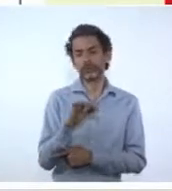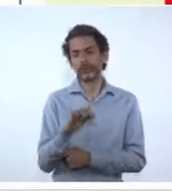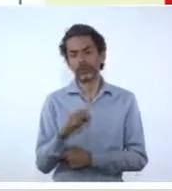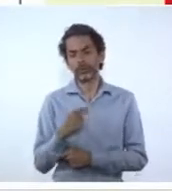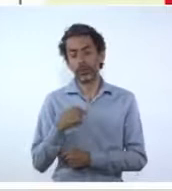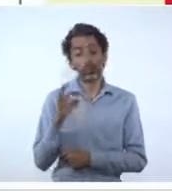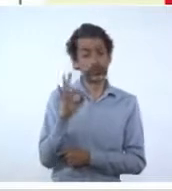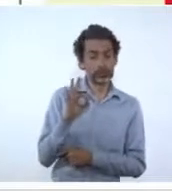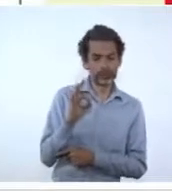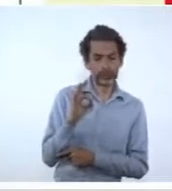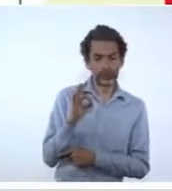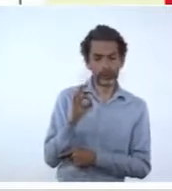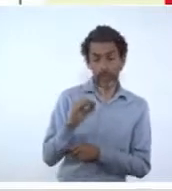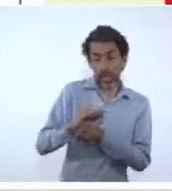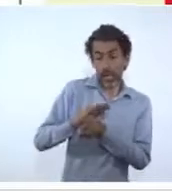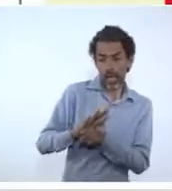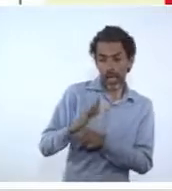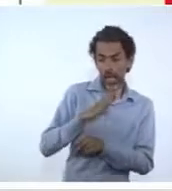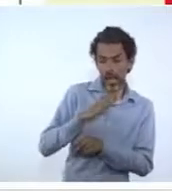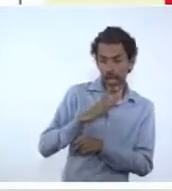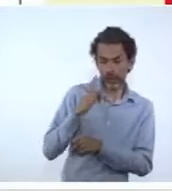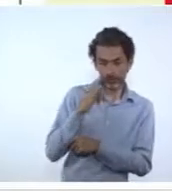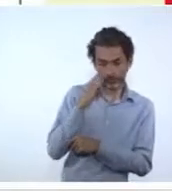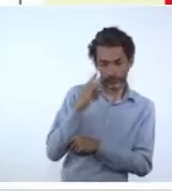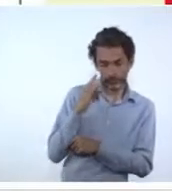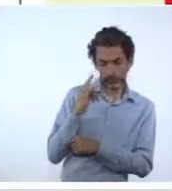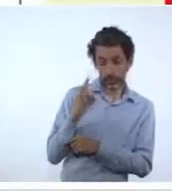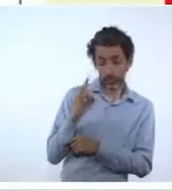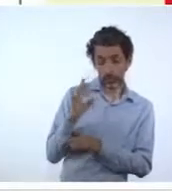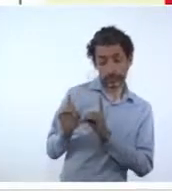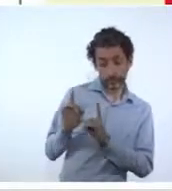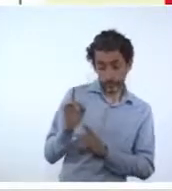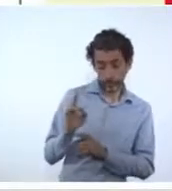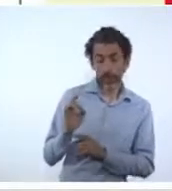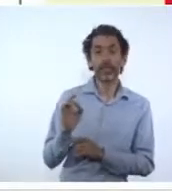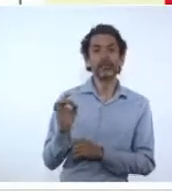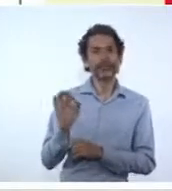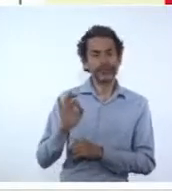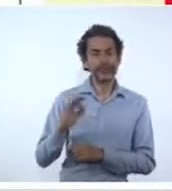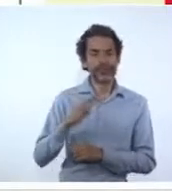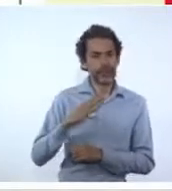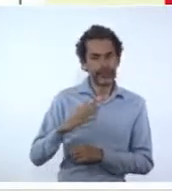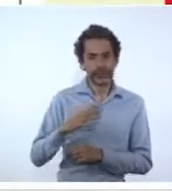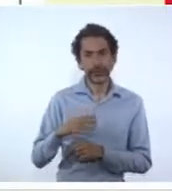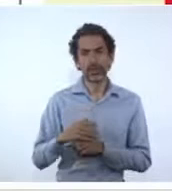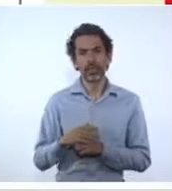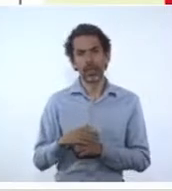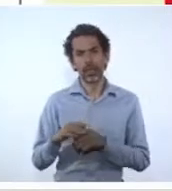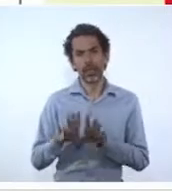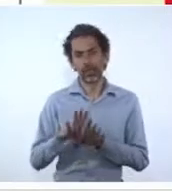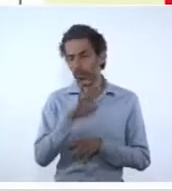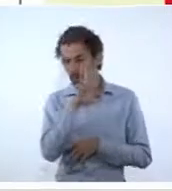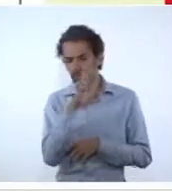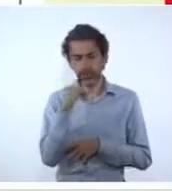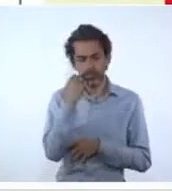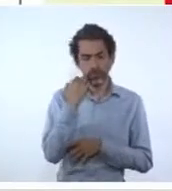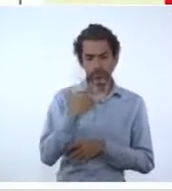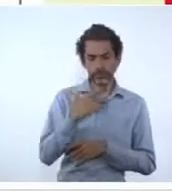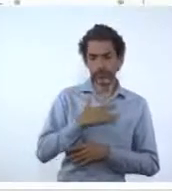son sospechosas de tener COVID con una enfermedad que están con síntomas leves.